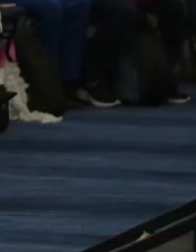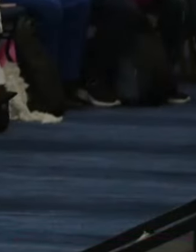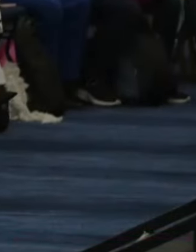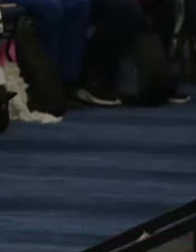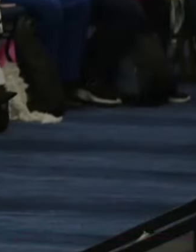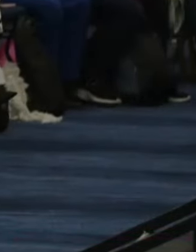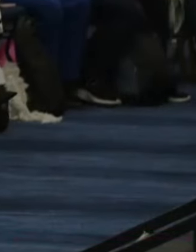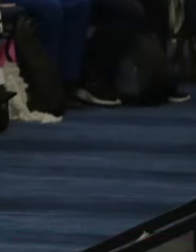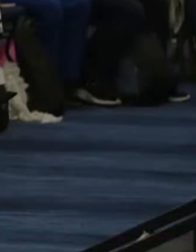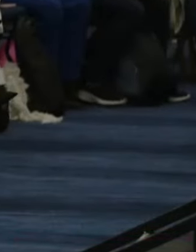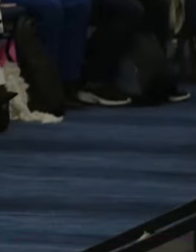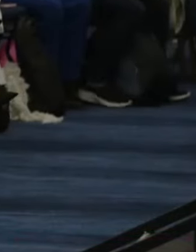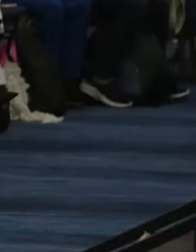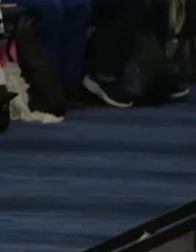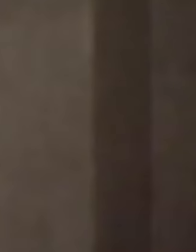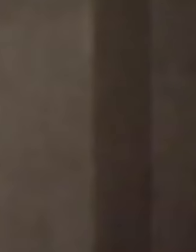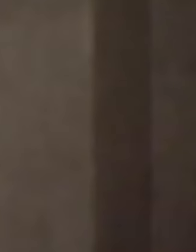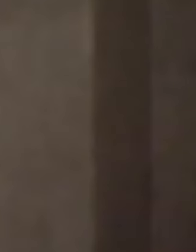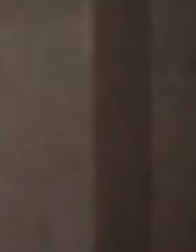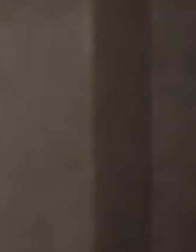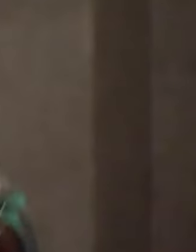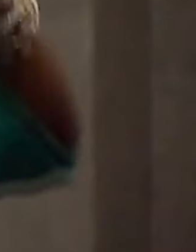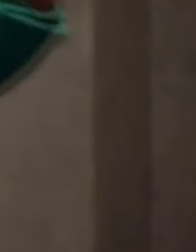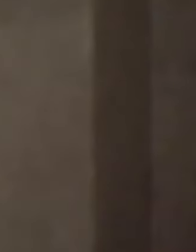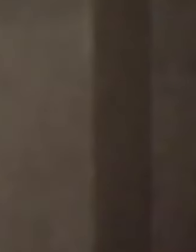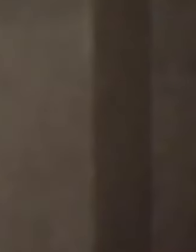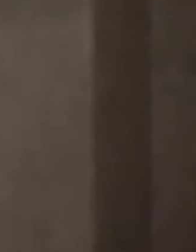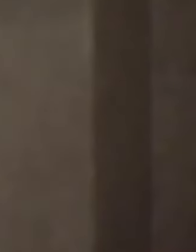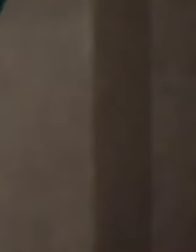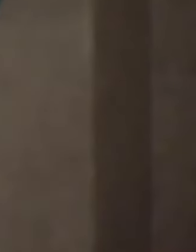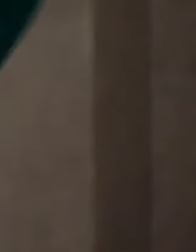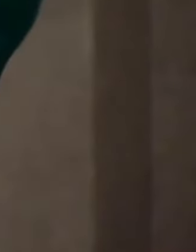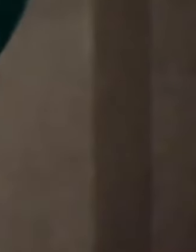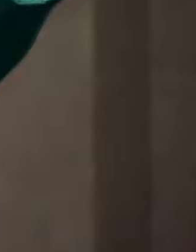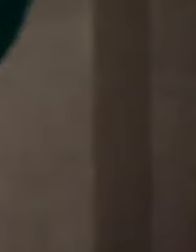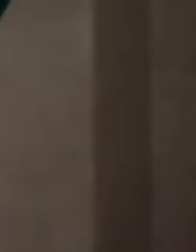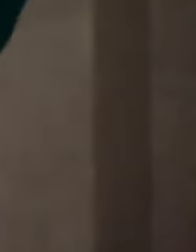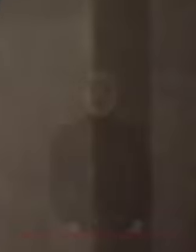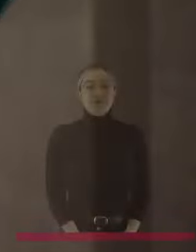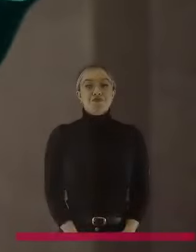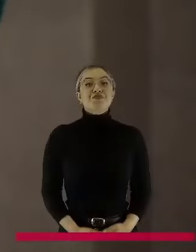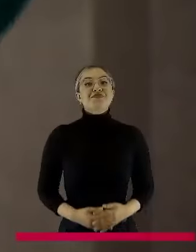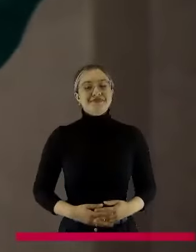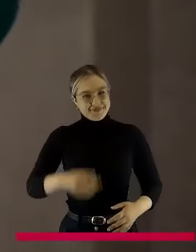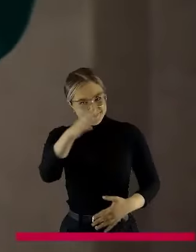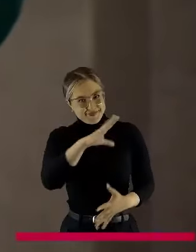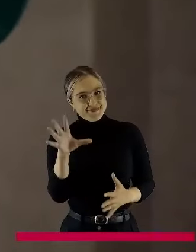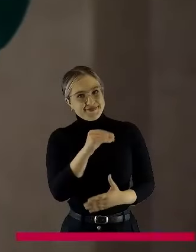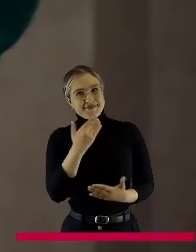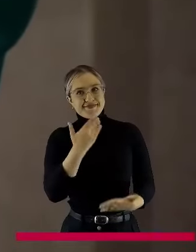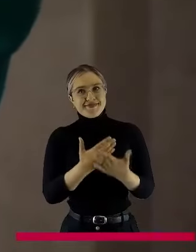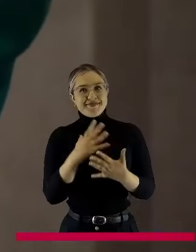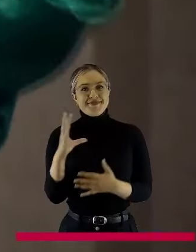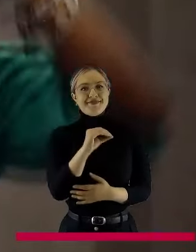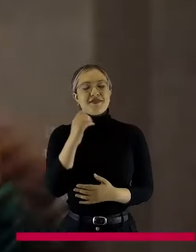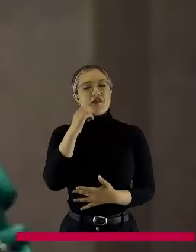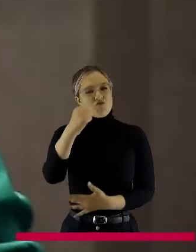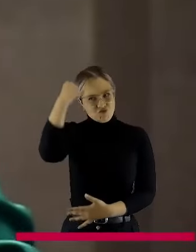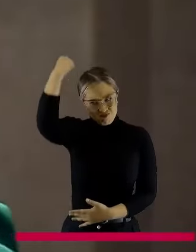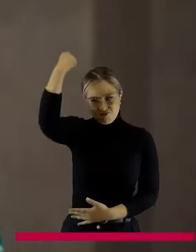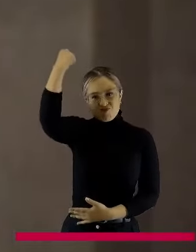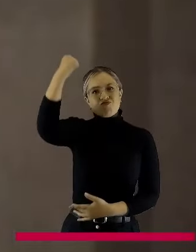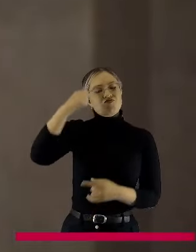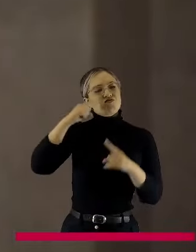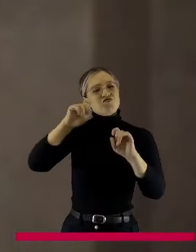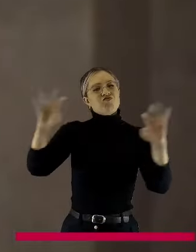Gracias a todos y a todas y seguimos mujeres firmes con el puño arriba hasta que la dignidad se haga costumbre.